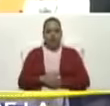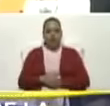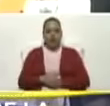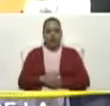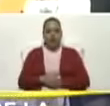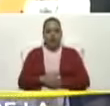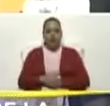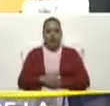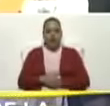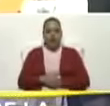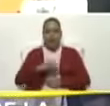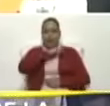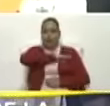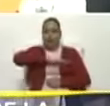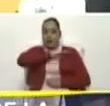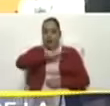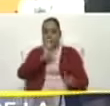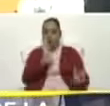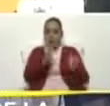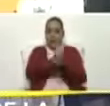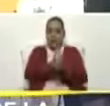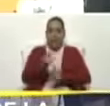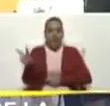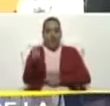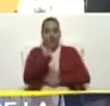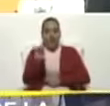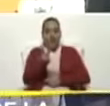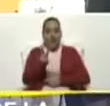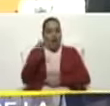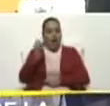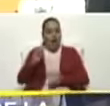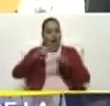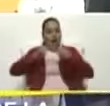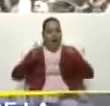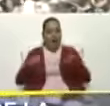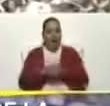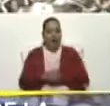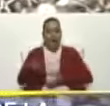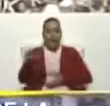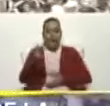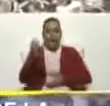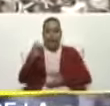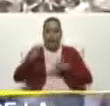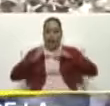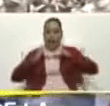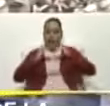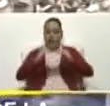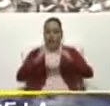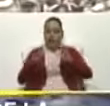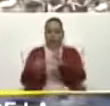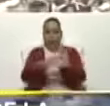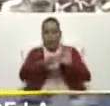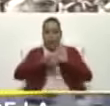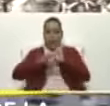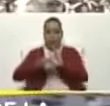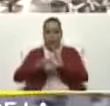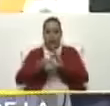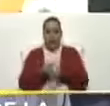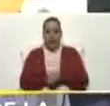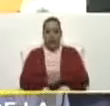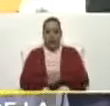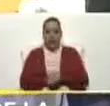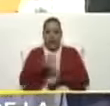Misión cumplida. Venezuela está en paz, estabilidad, unida